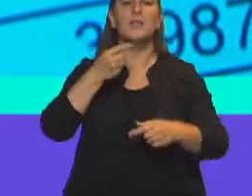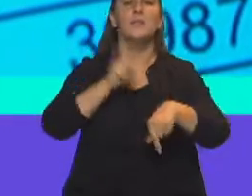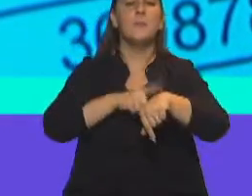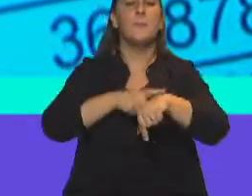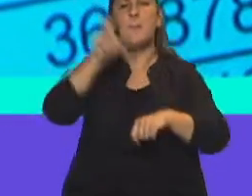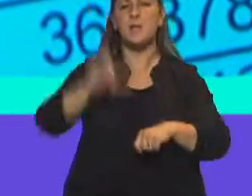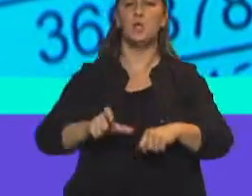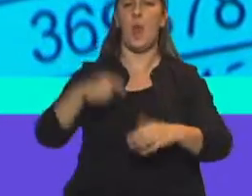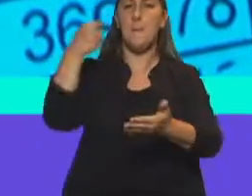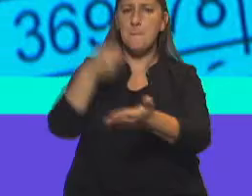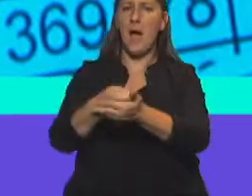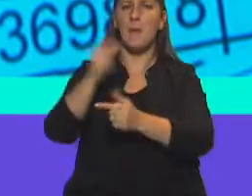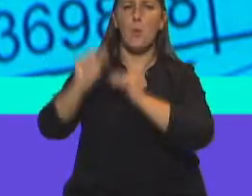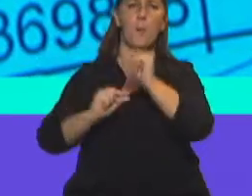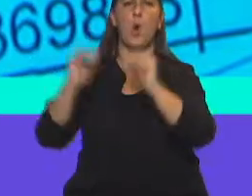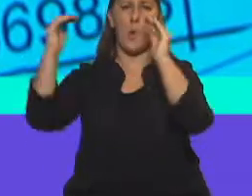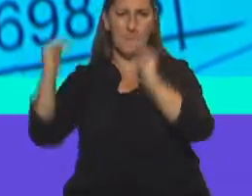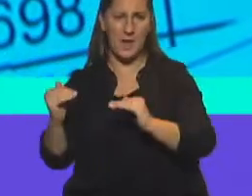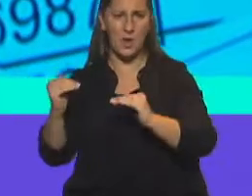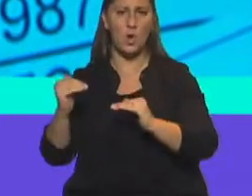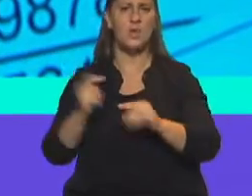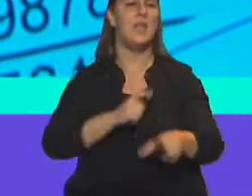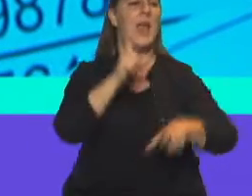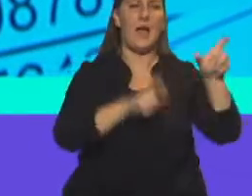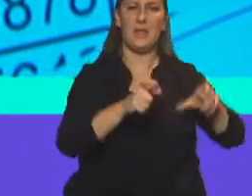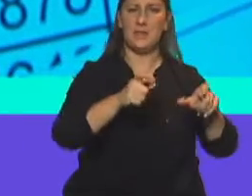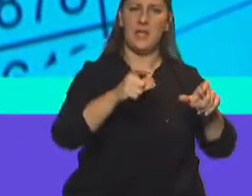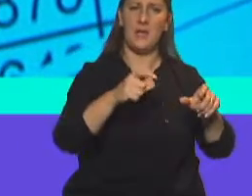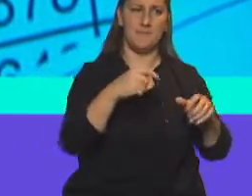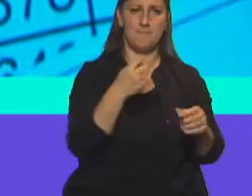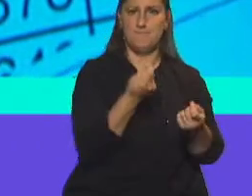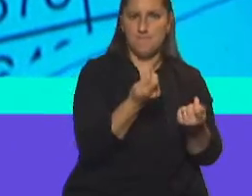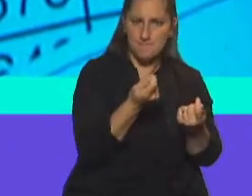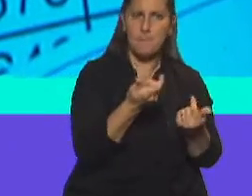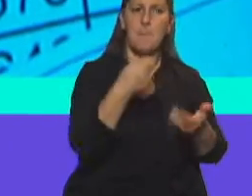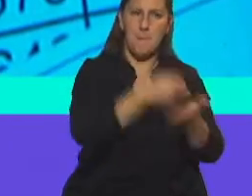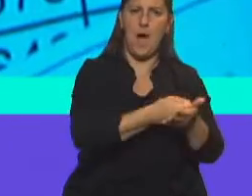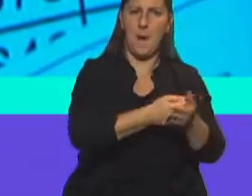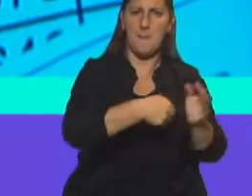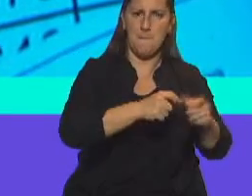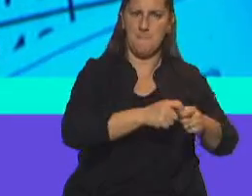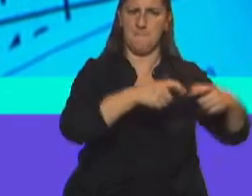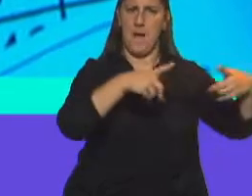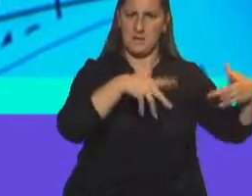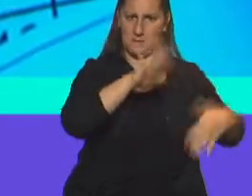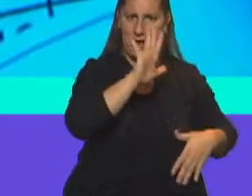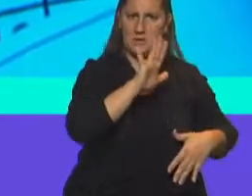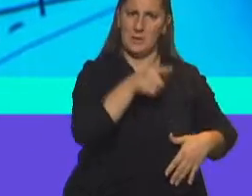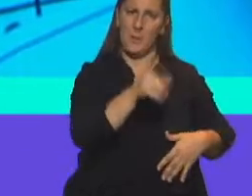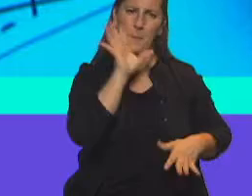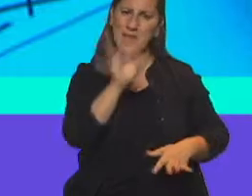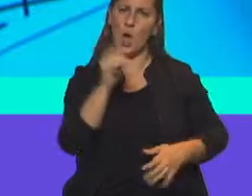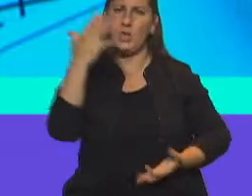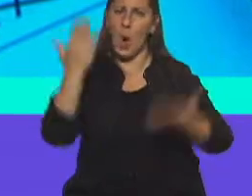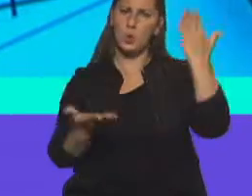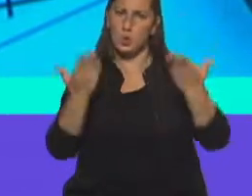los ricos cada vez paguen menos y a que el conjunto de la sociedad cada vez pague más. Es decir, una tendencia hacia la injusticia